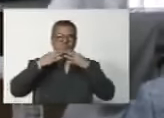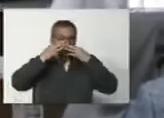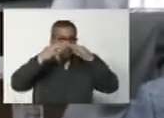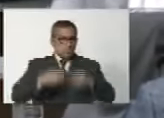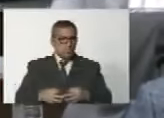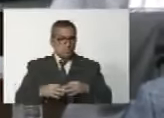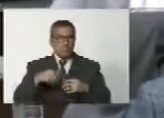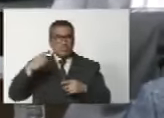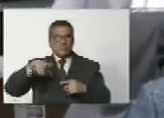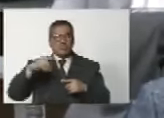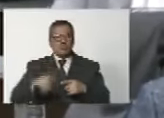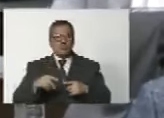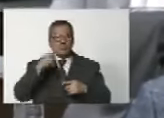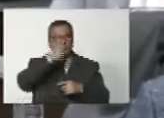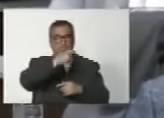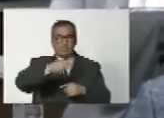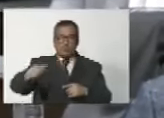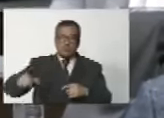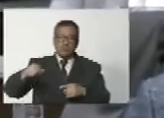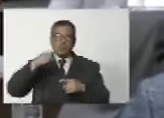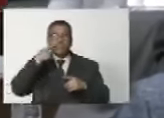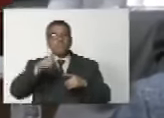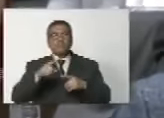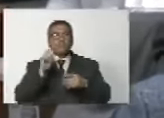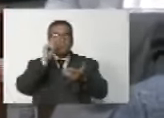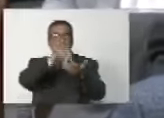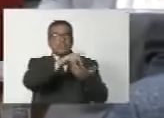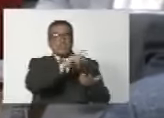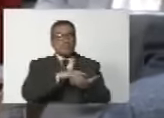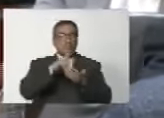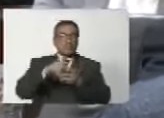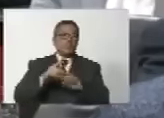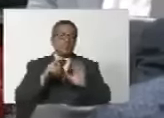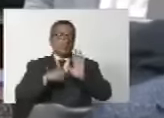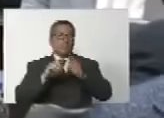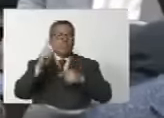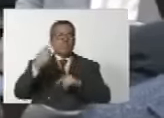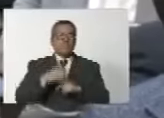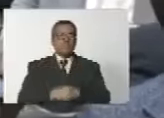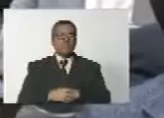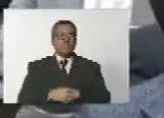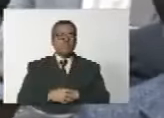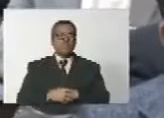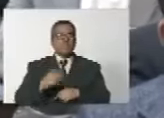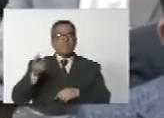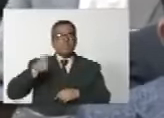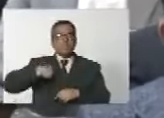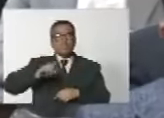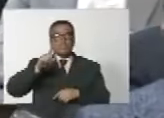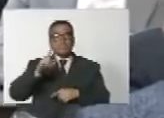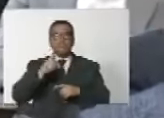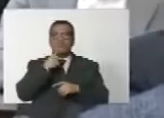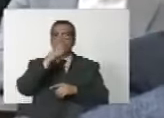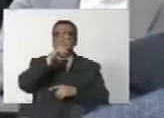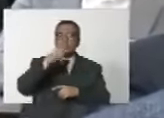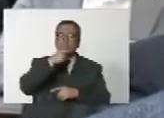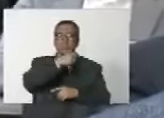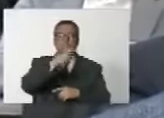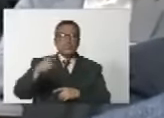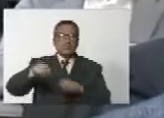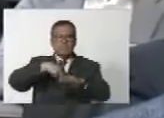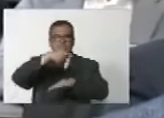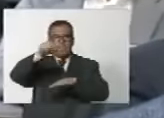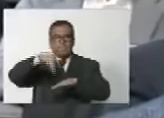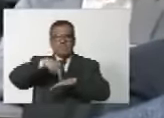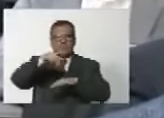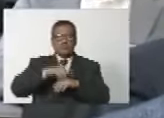verdadera, de la democracia popular, la democracia participativa y protagónica. vamos a tener una consulta popular